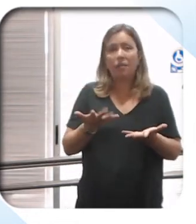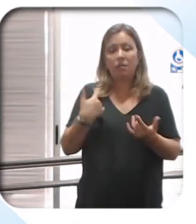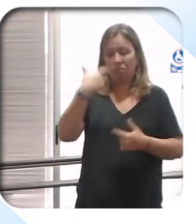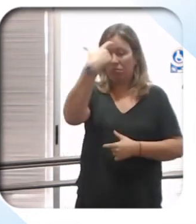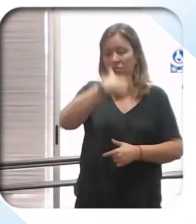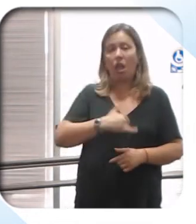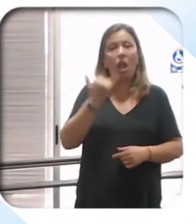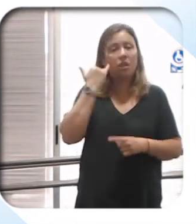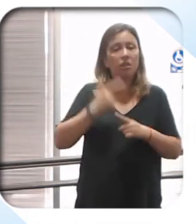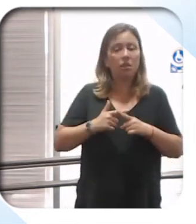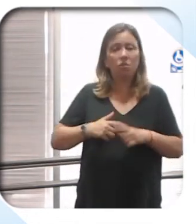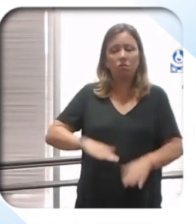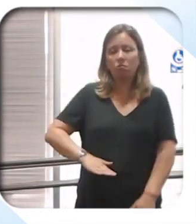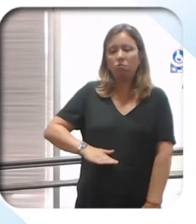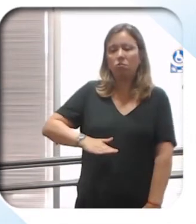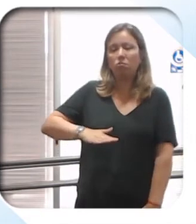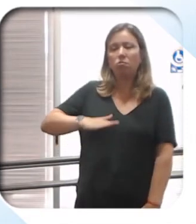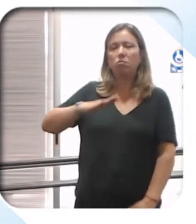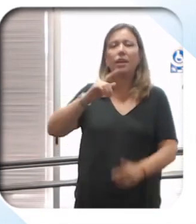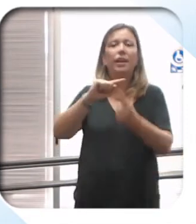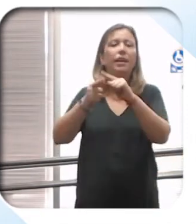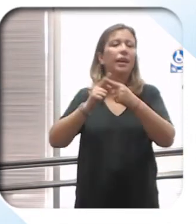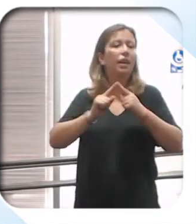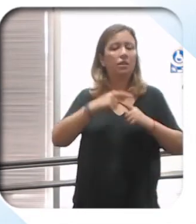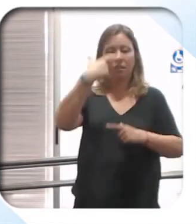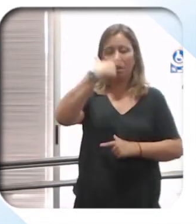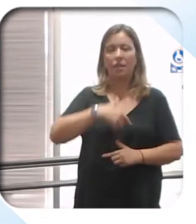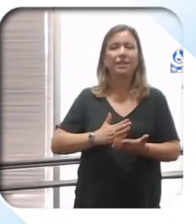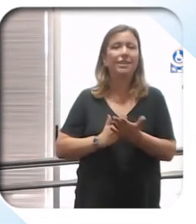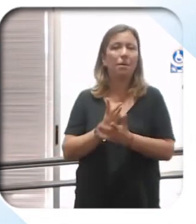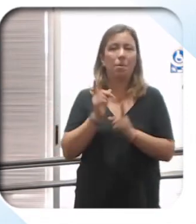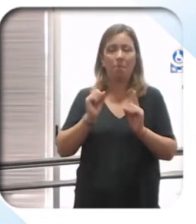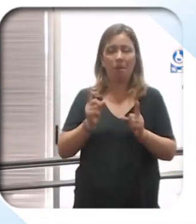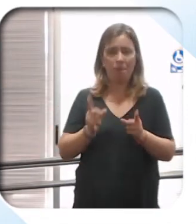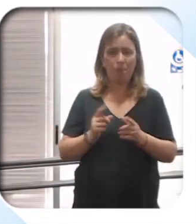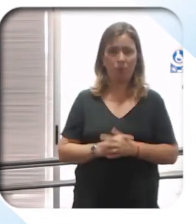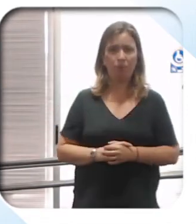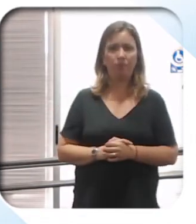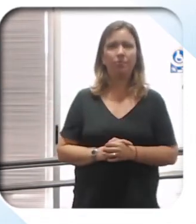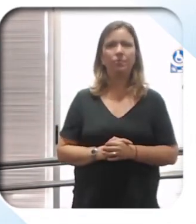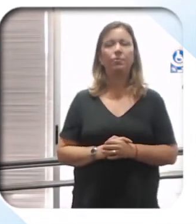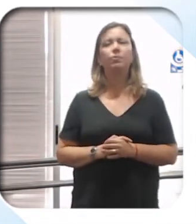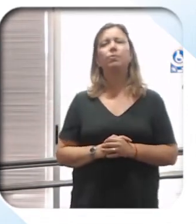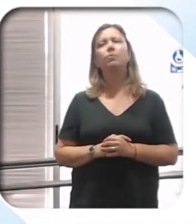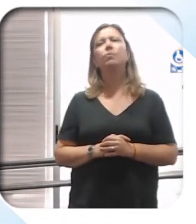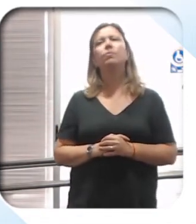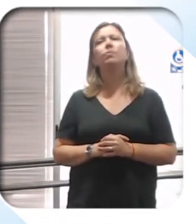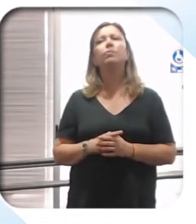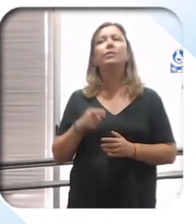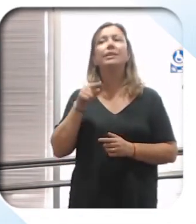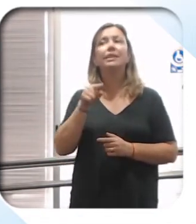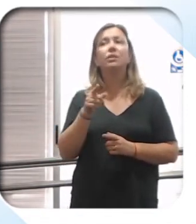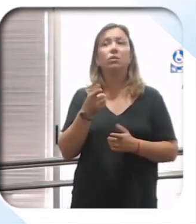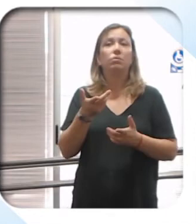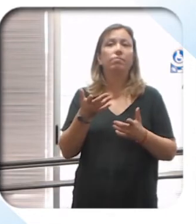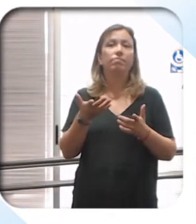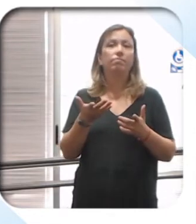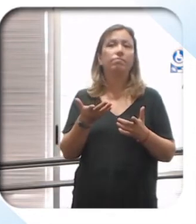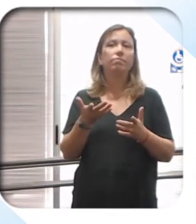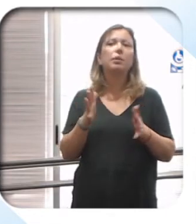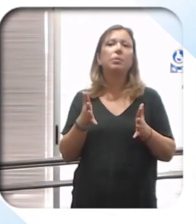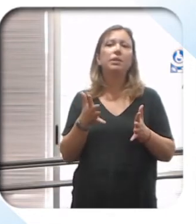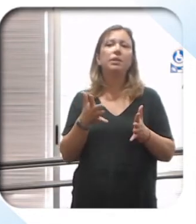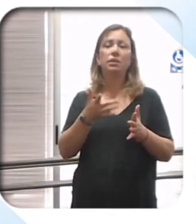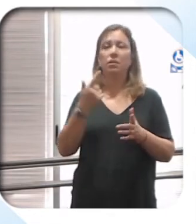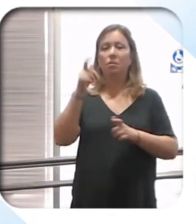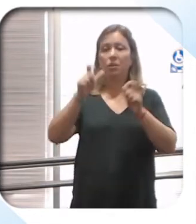cuerpo sexuado, vivimos y nos relacionamos desde este cuerpo. ¿Sí? Y en realidad, esto es lo que pasa. ¿Qué pasa